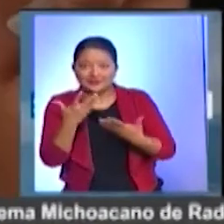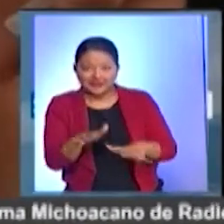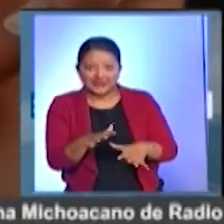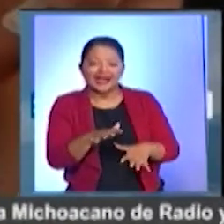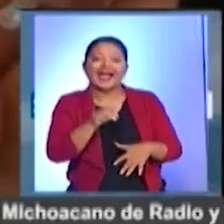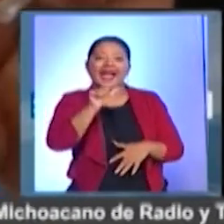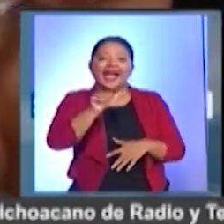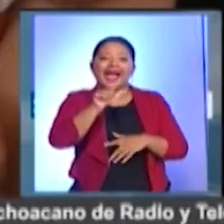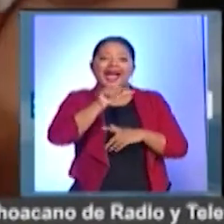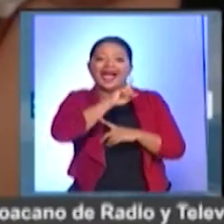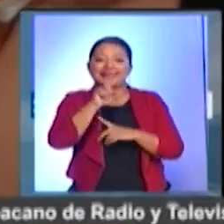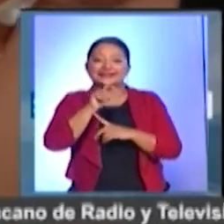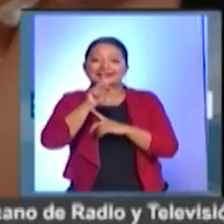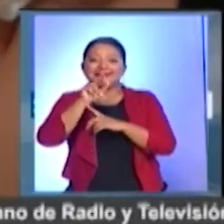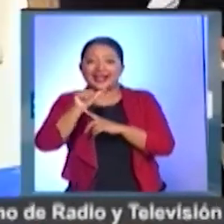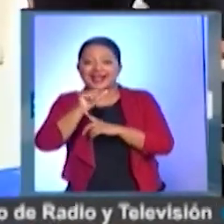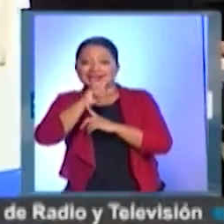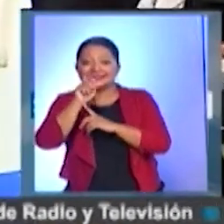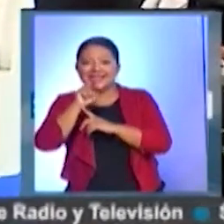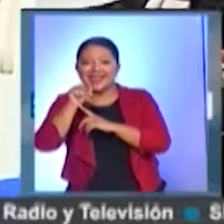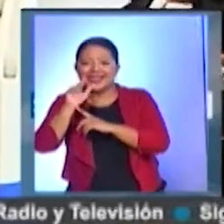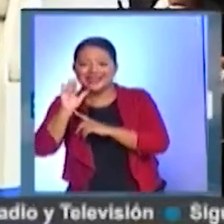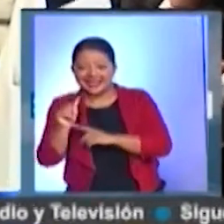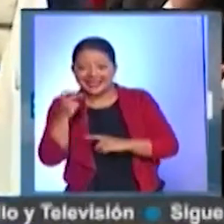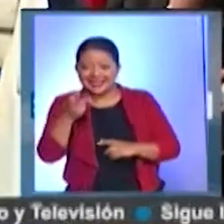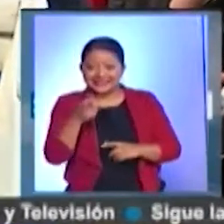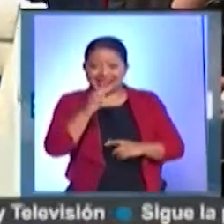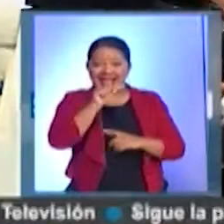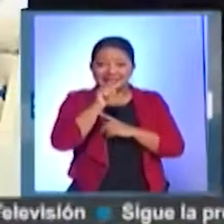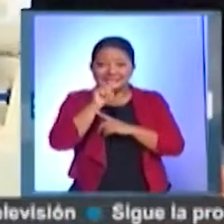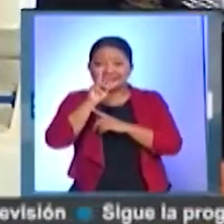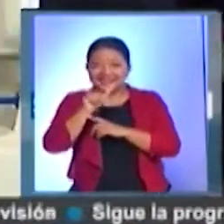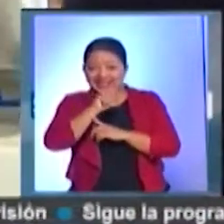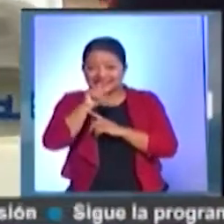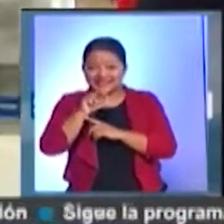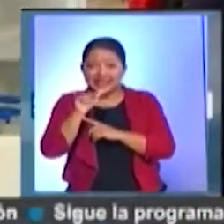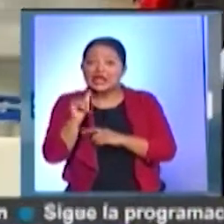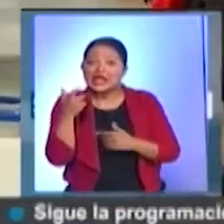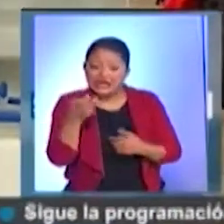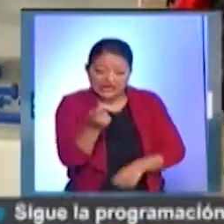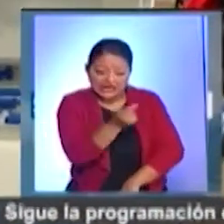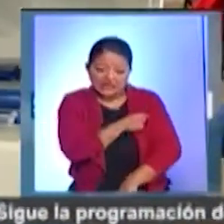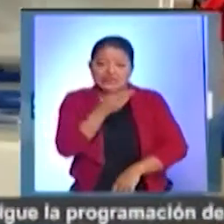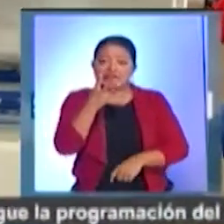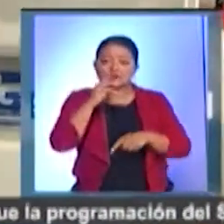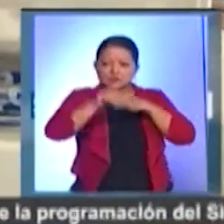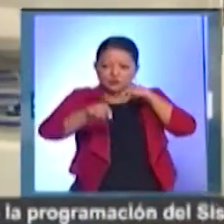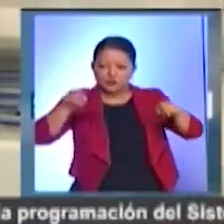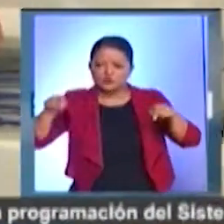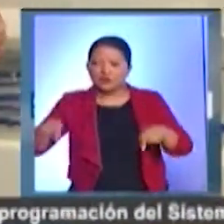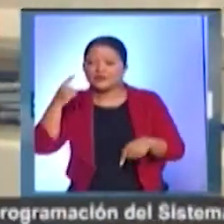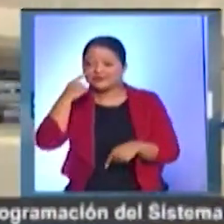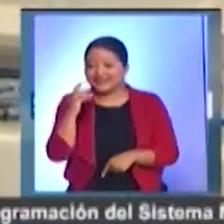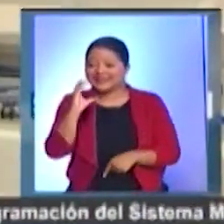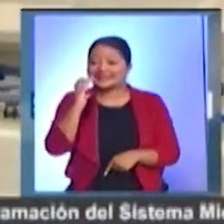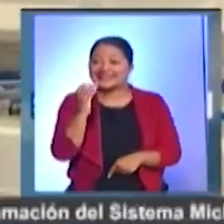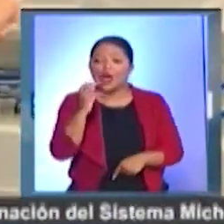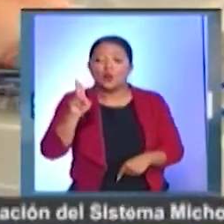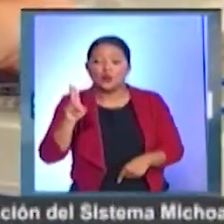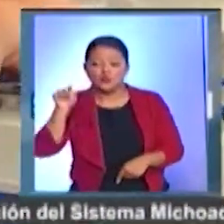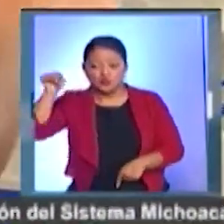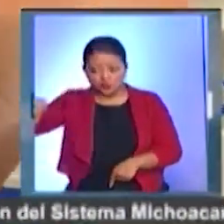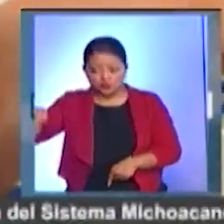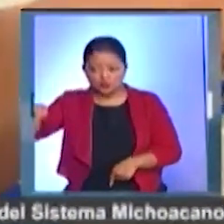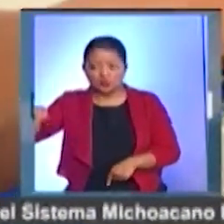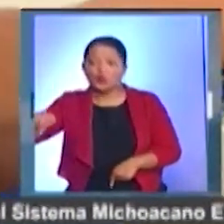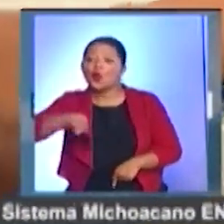astrazéneca y afortunadamente en esas fechas estarán funcionando 3 mega centros de vacunación 1 en ciudad universitaria un